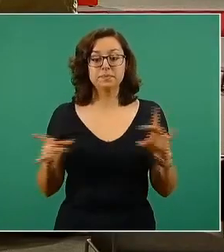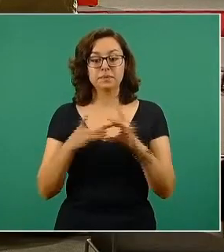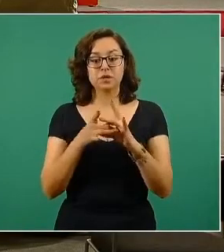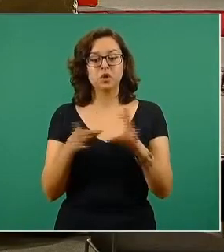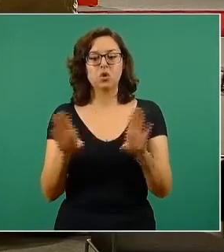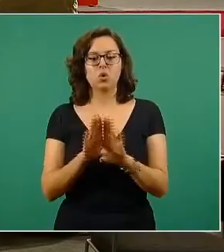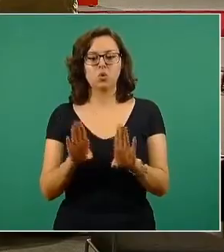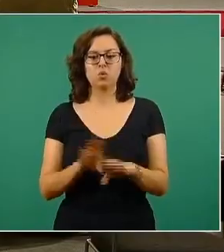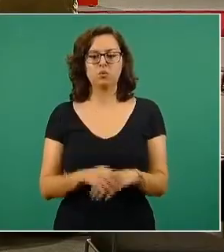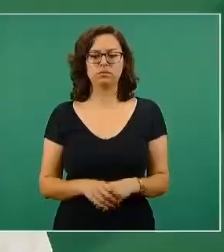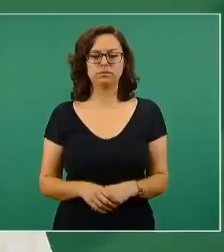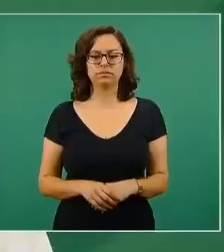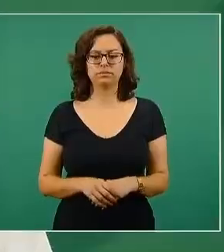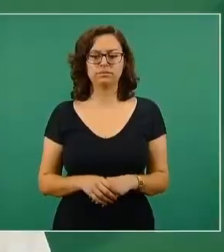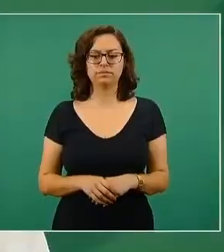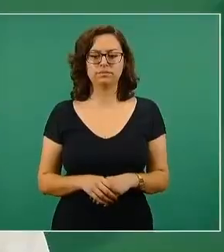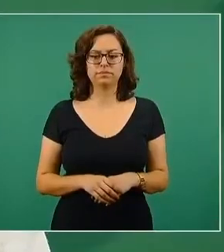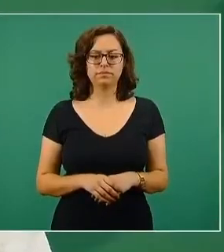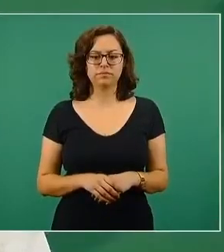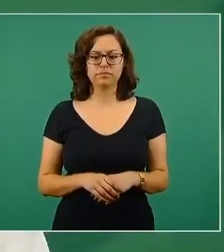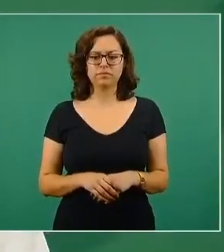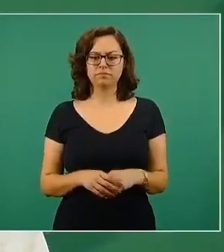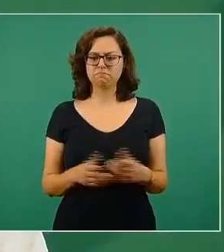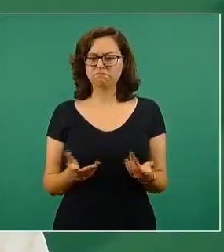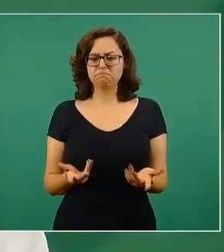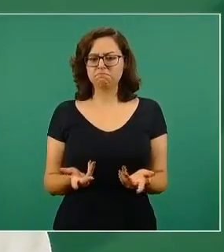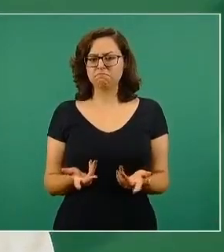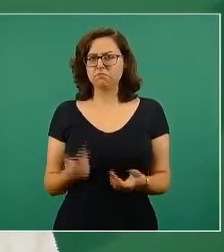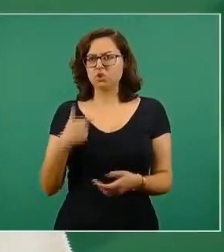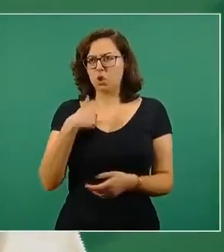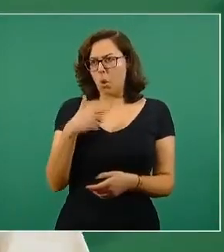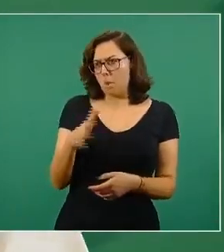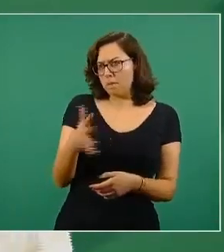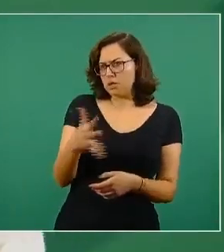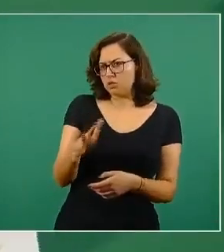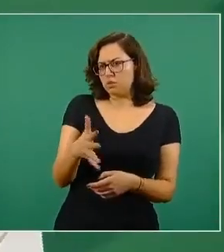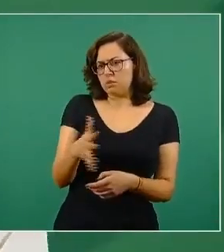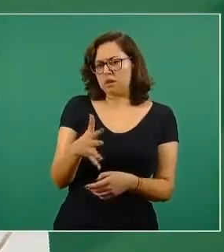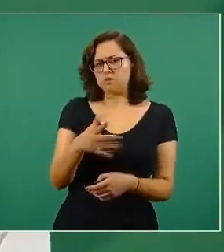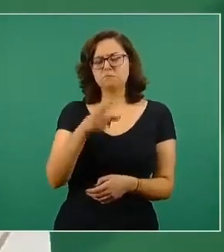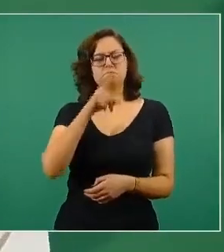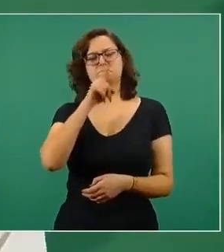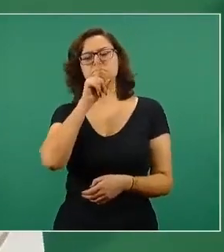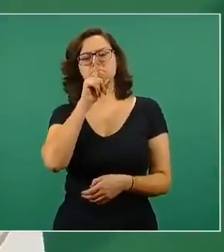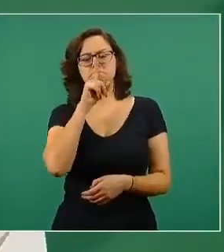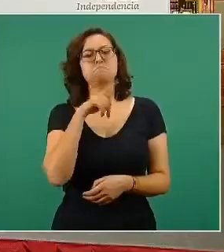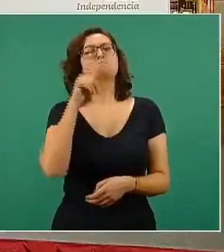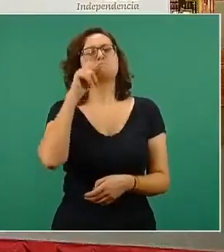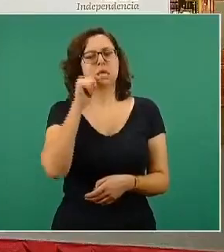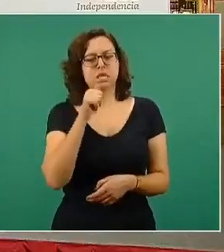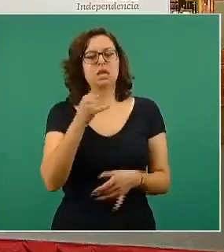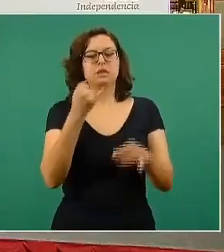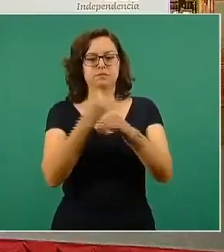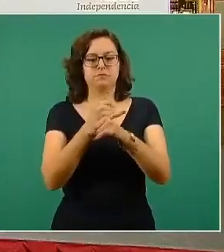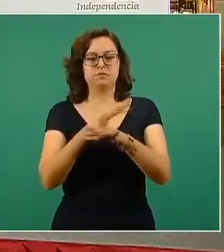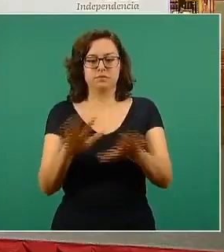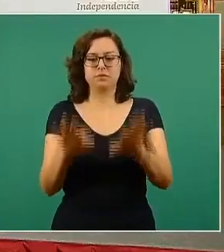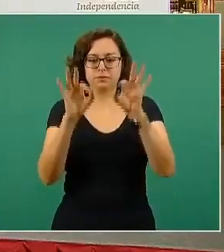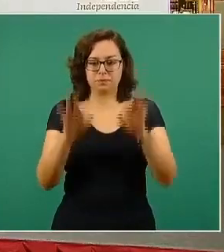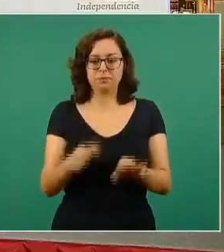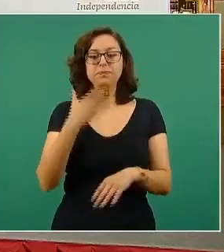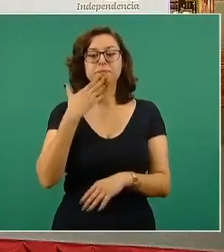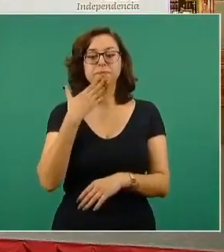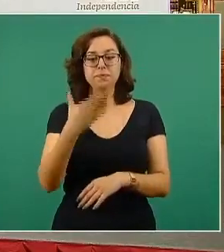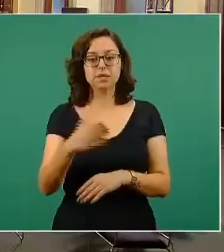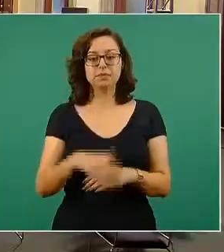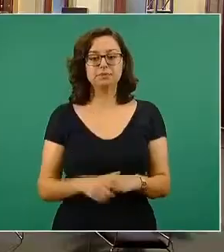Mañana seguramente ya tendremos el número, no tiene caso dar un estimado cuando tenemos el número exacto, simplemente no fue incorporado en la información de hoy, mañana lo tendremos. Y